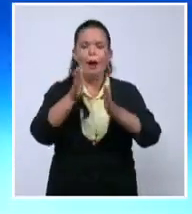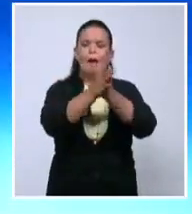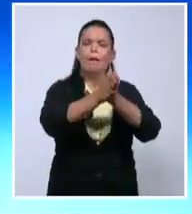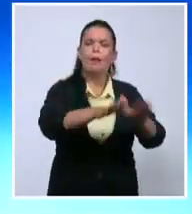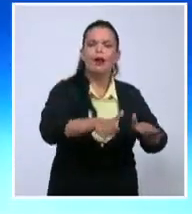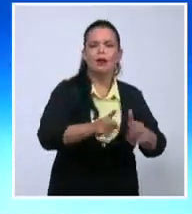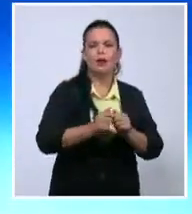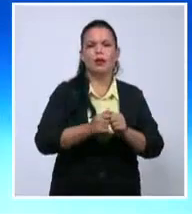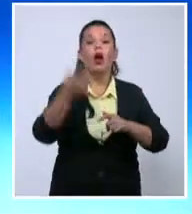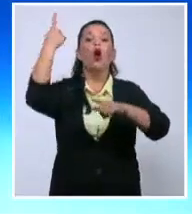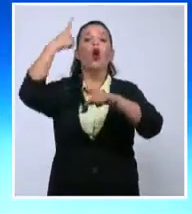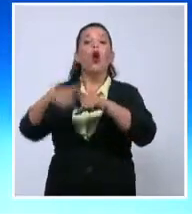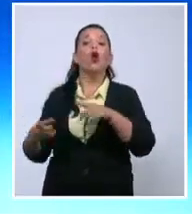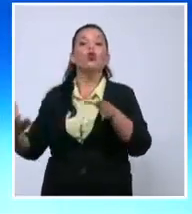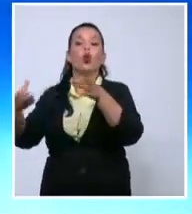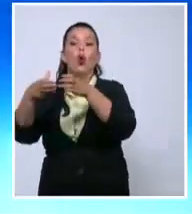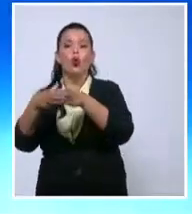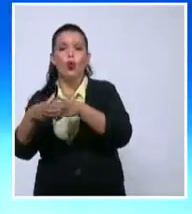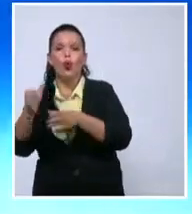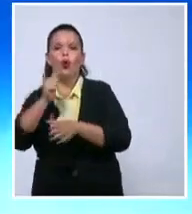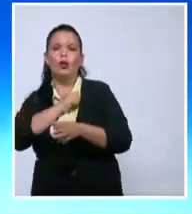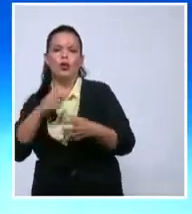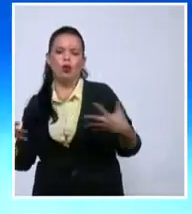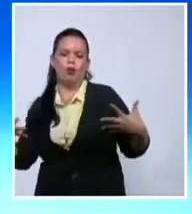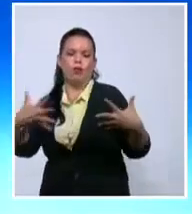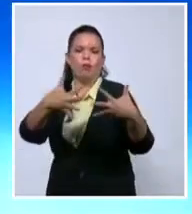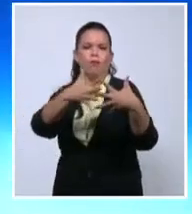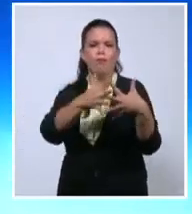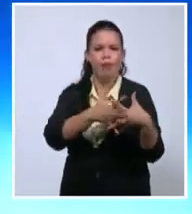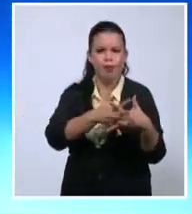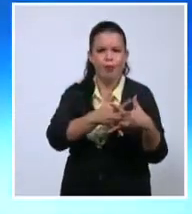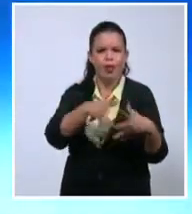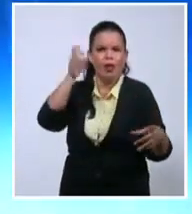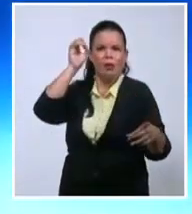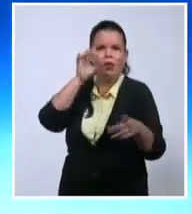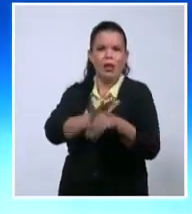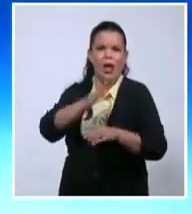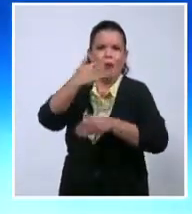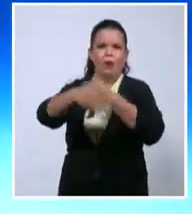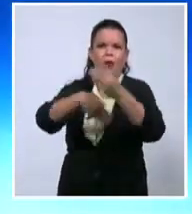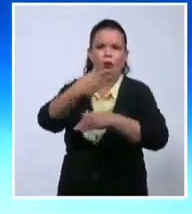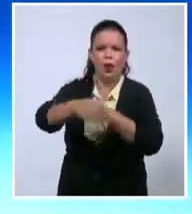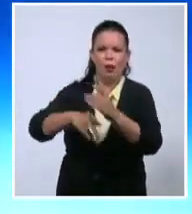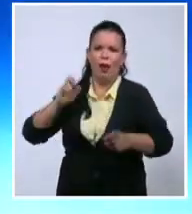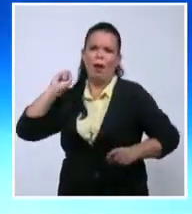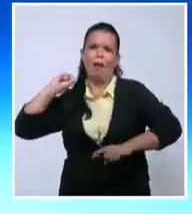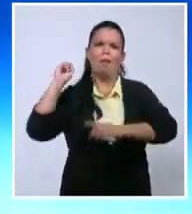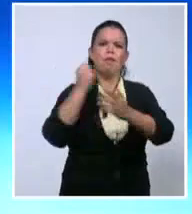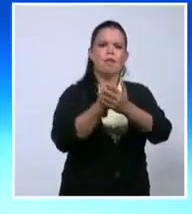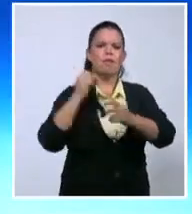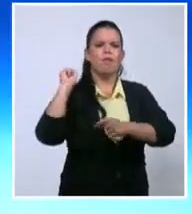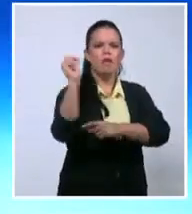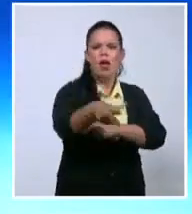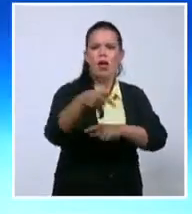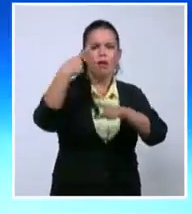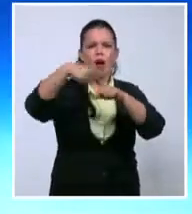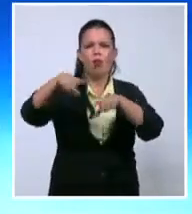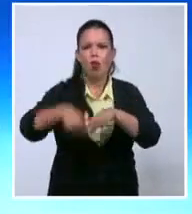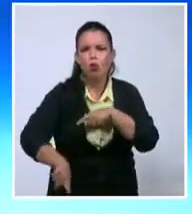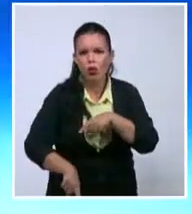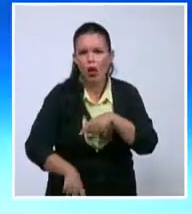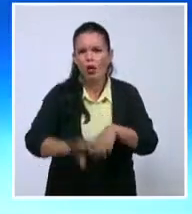trataron de aprovechar eso para dar una imagen de violencia y de caos, para romper vidrieras, alterar el orden, para pasar a otro nivel de